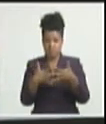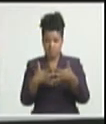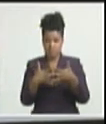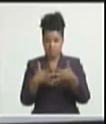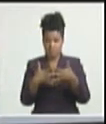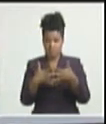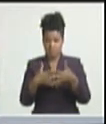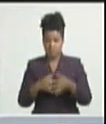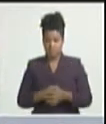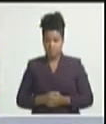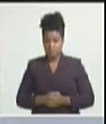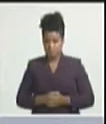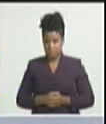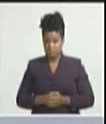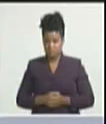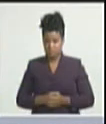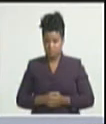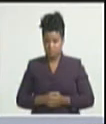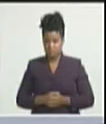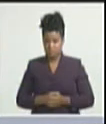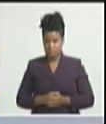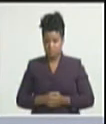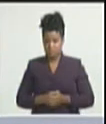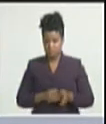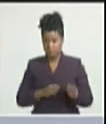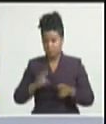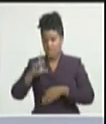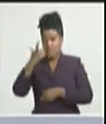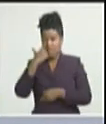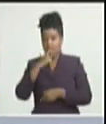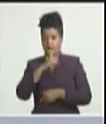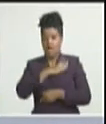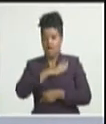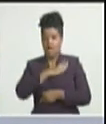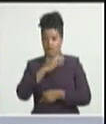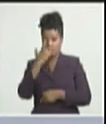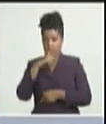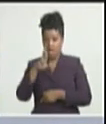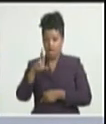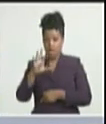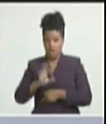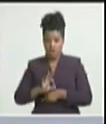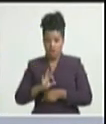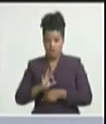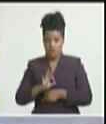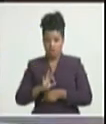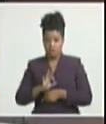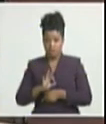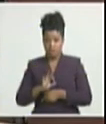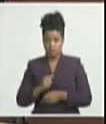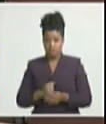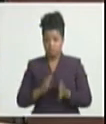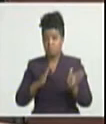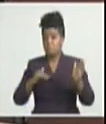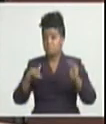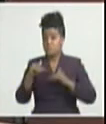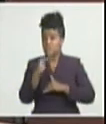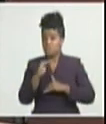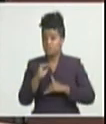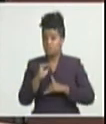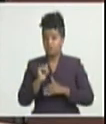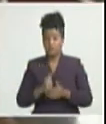General de División Lázaro Álvarez Casas, ministro del Interior.